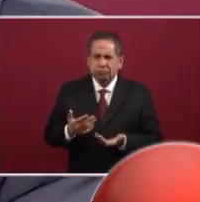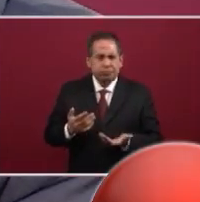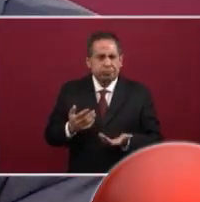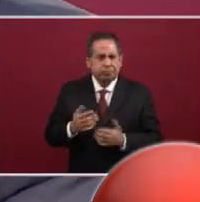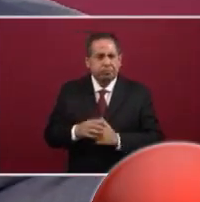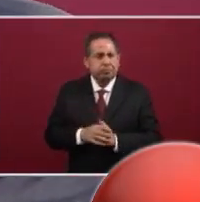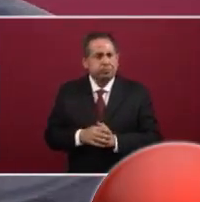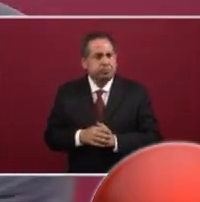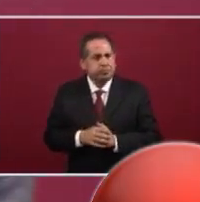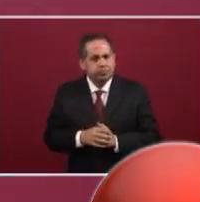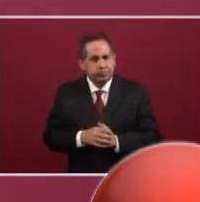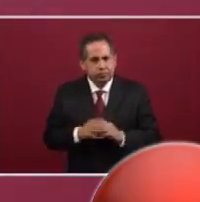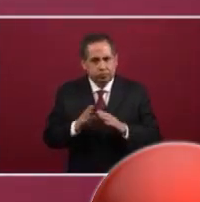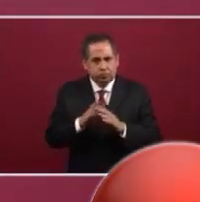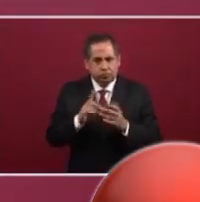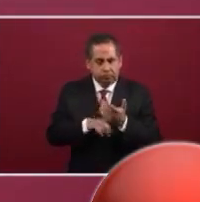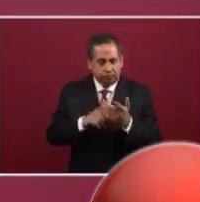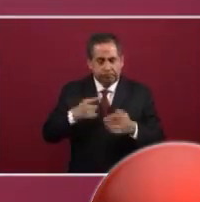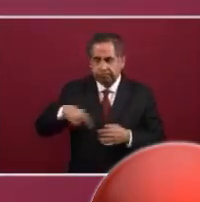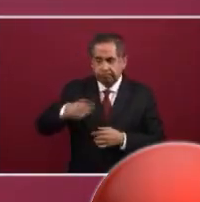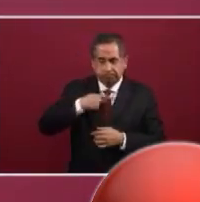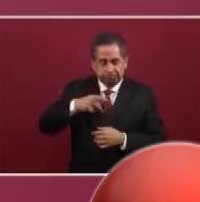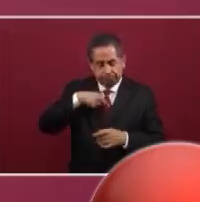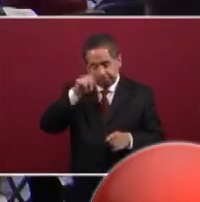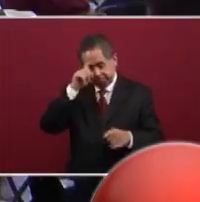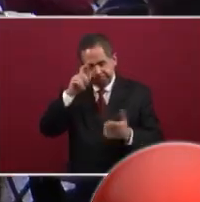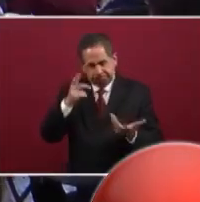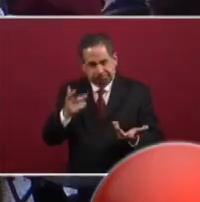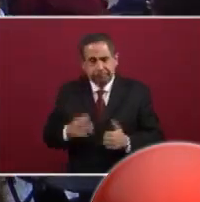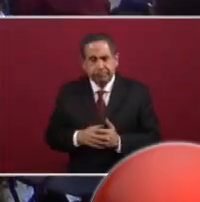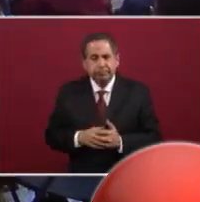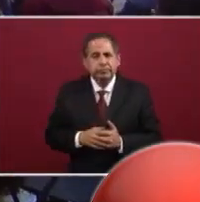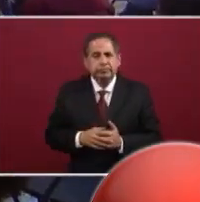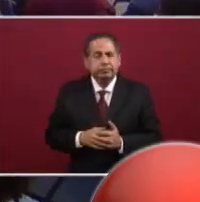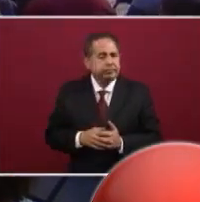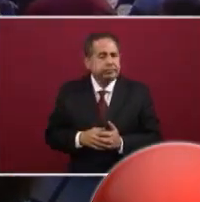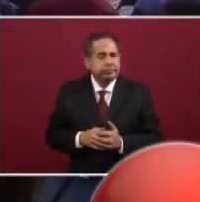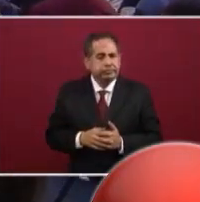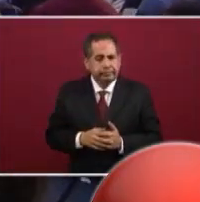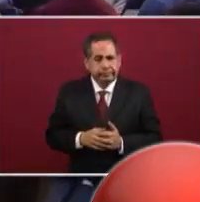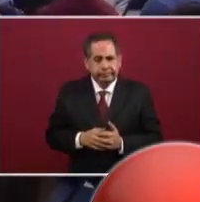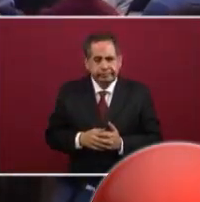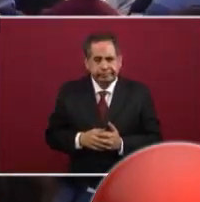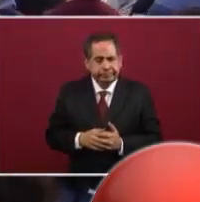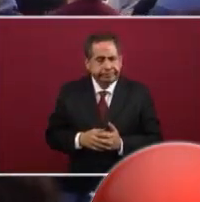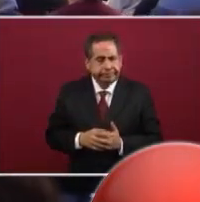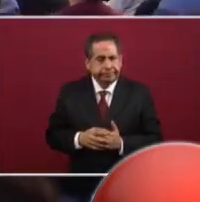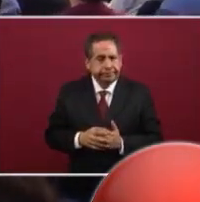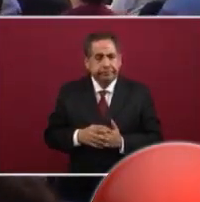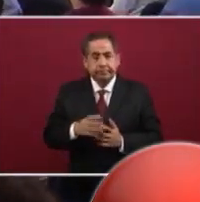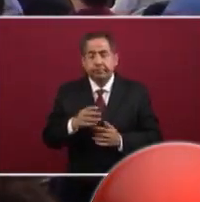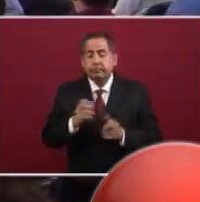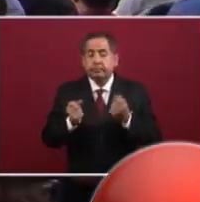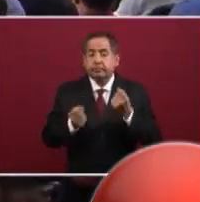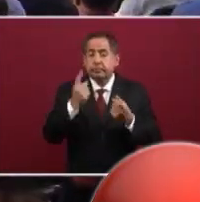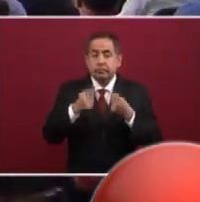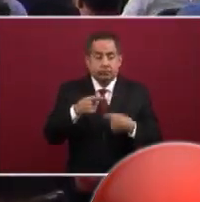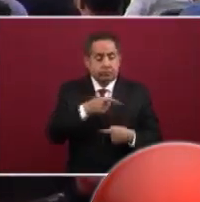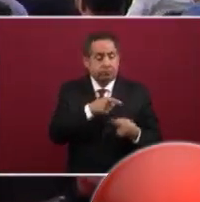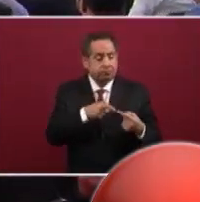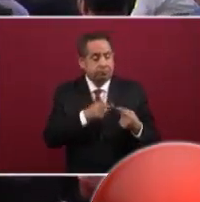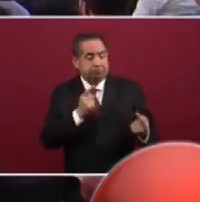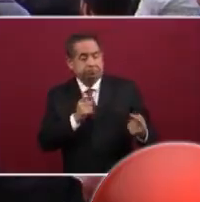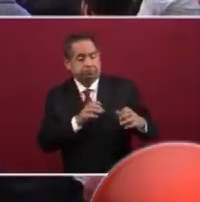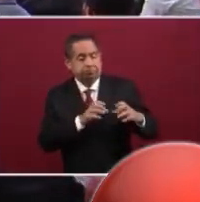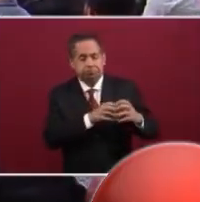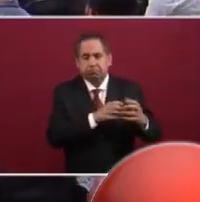como cuestionamiento a quienes no compartimos